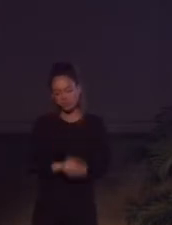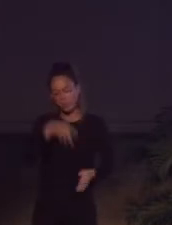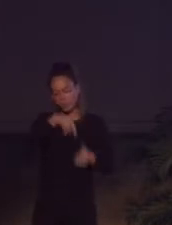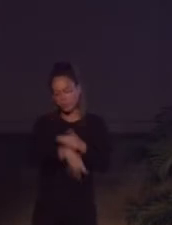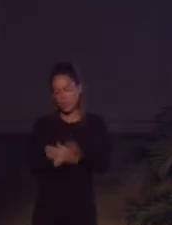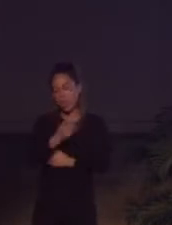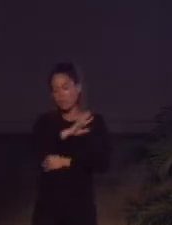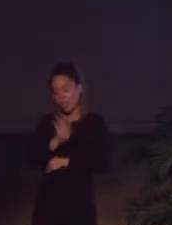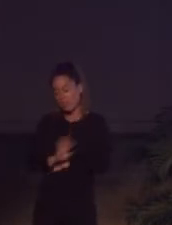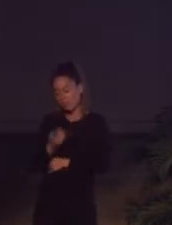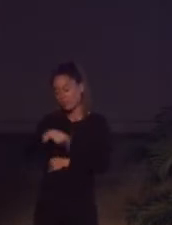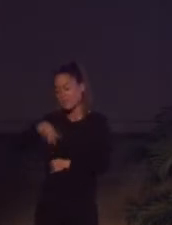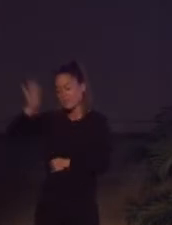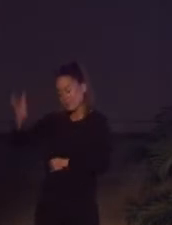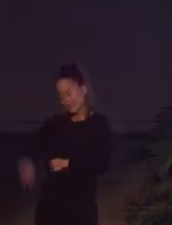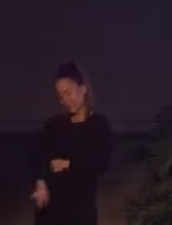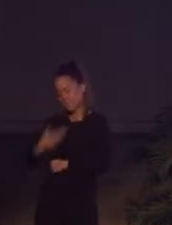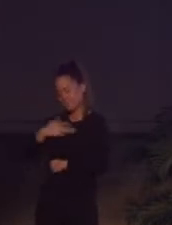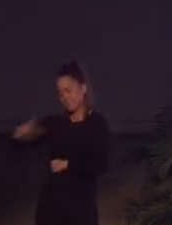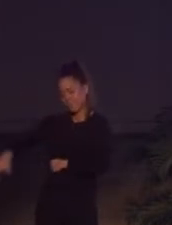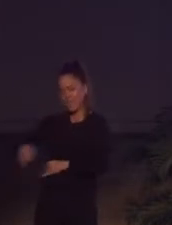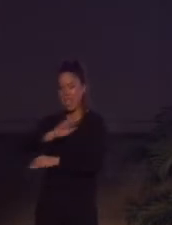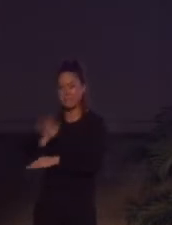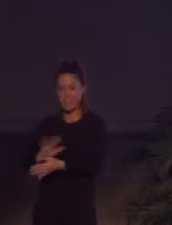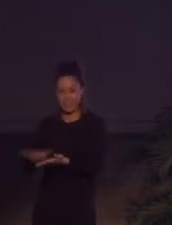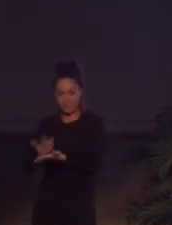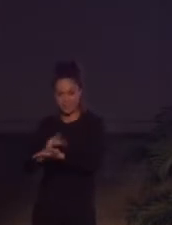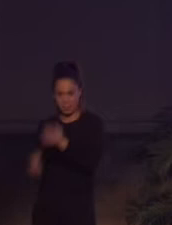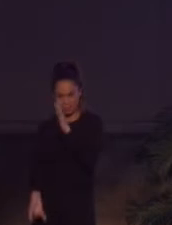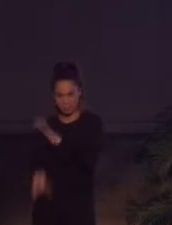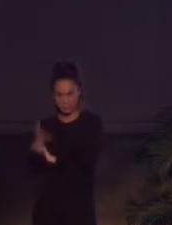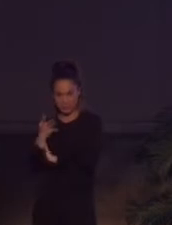bueno, y se hizo la revista.